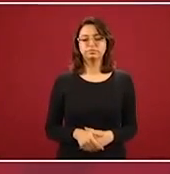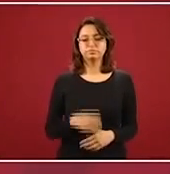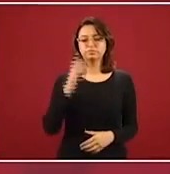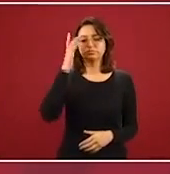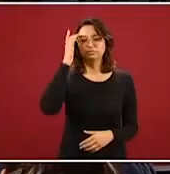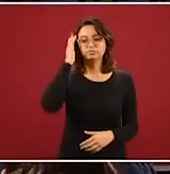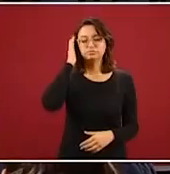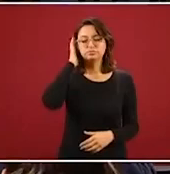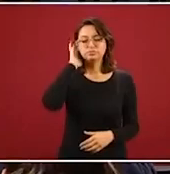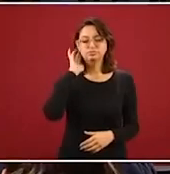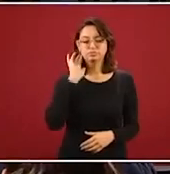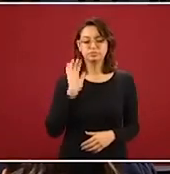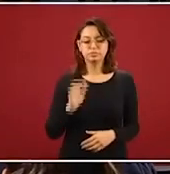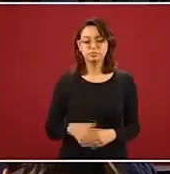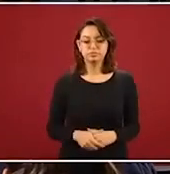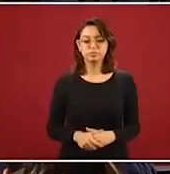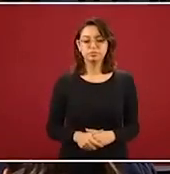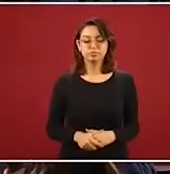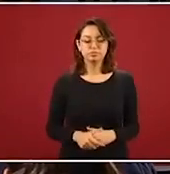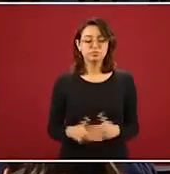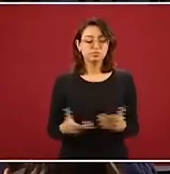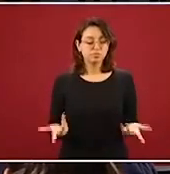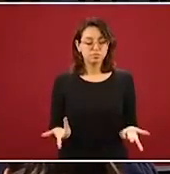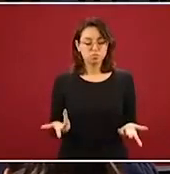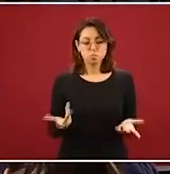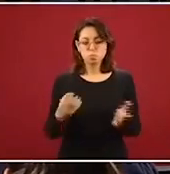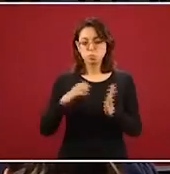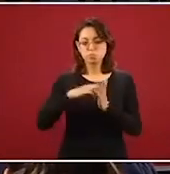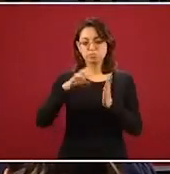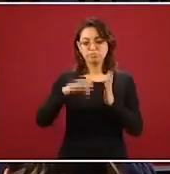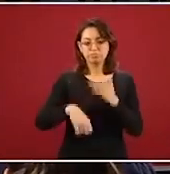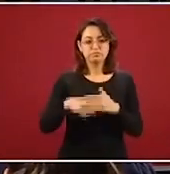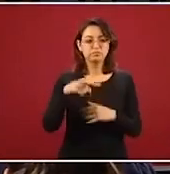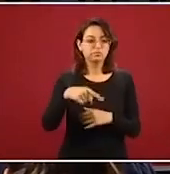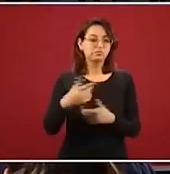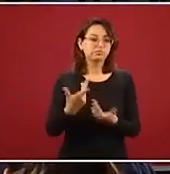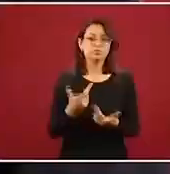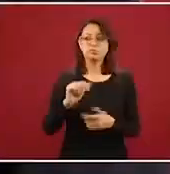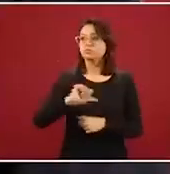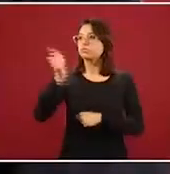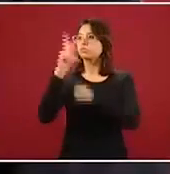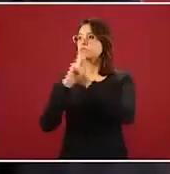impedía, por ejemplo, comprar las medicinas en el extranjero.